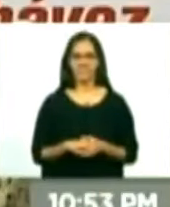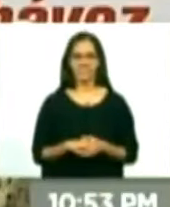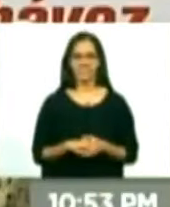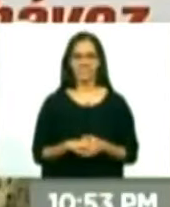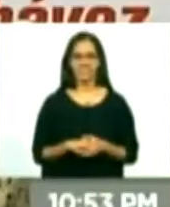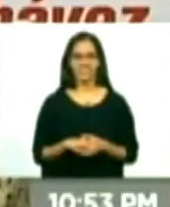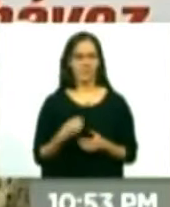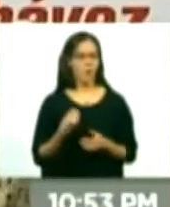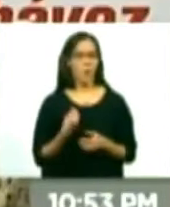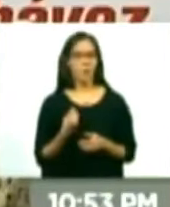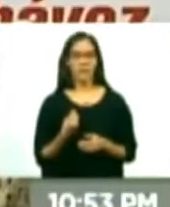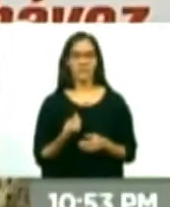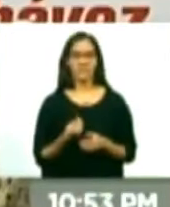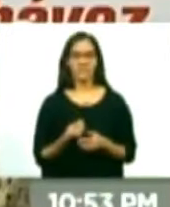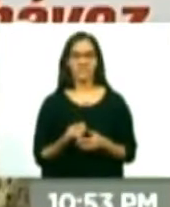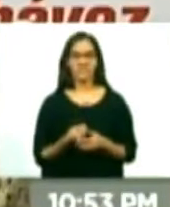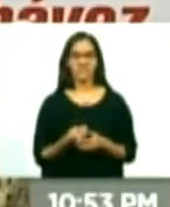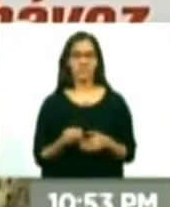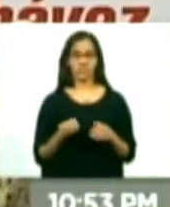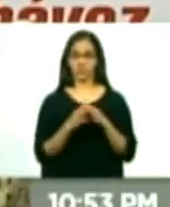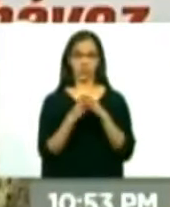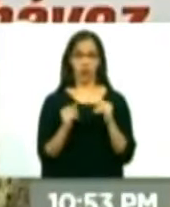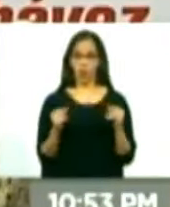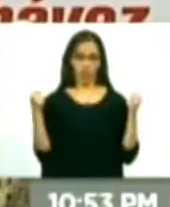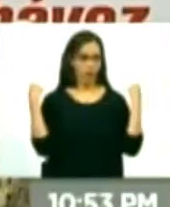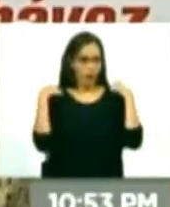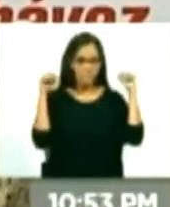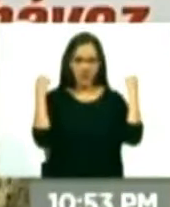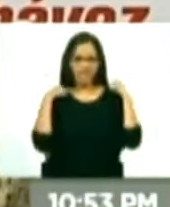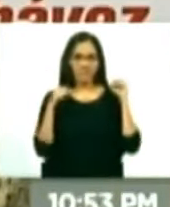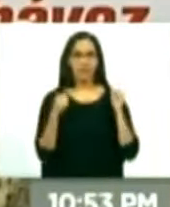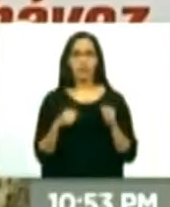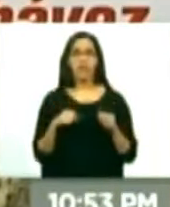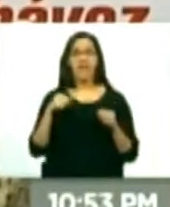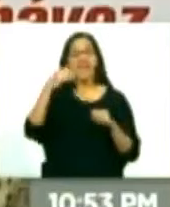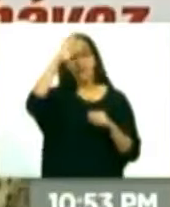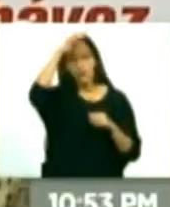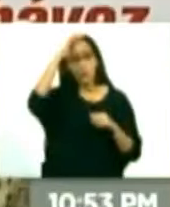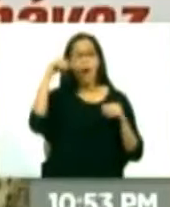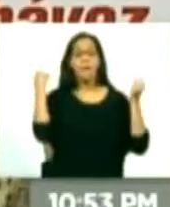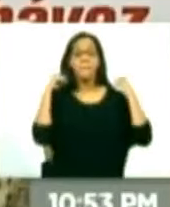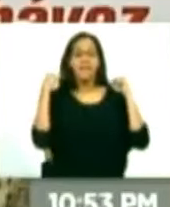¿Ah? ¿Ah? Sí, todo eso estaba ensayado, eso lo ensayaron en Cuba hace 15 días.